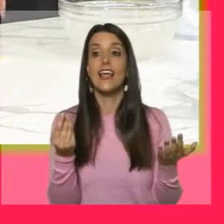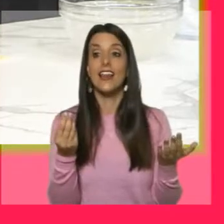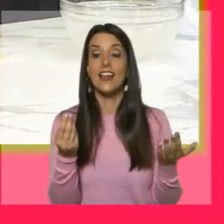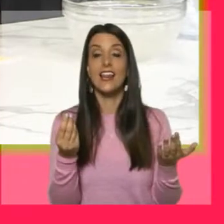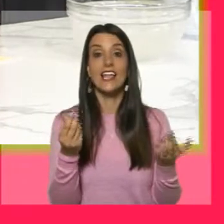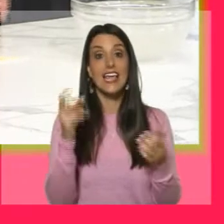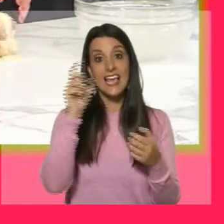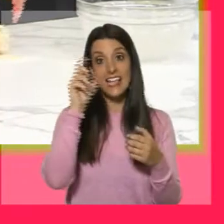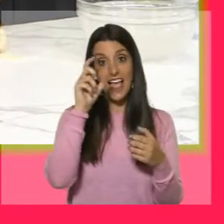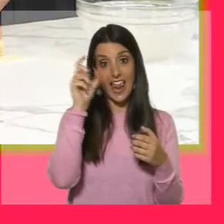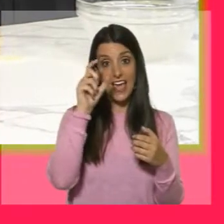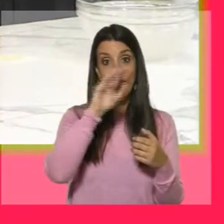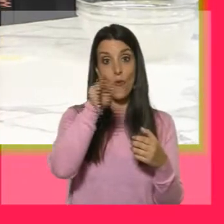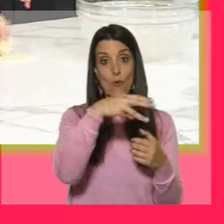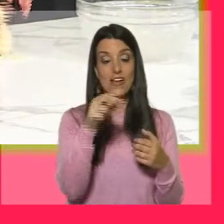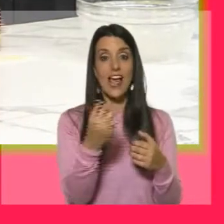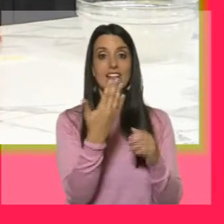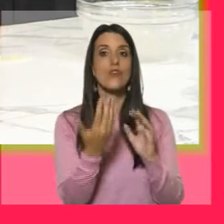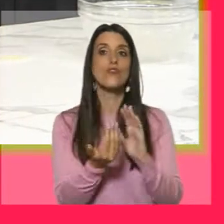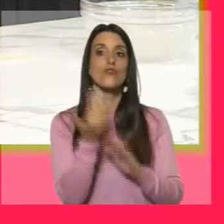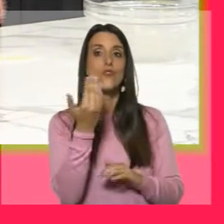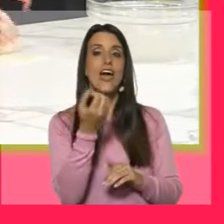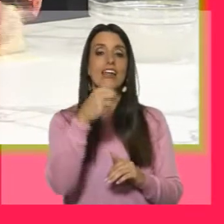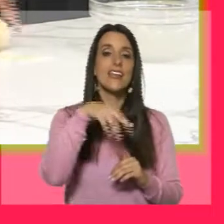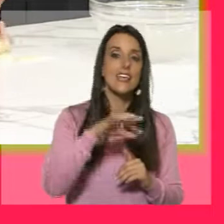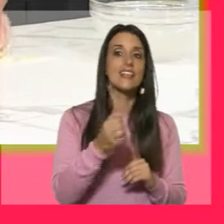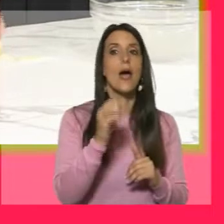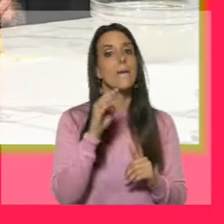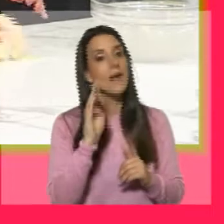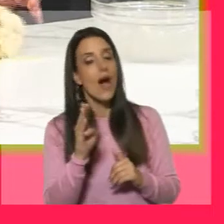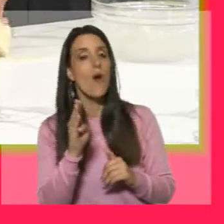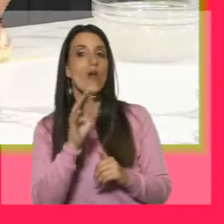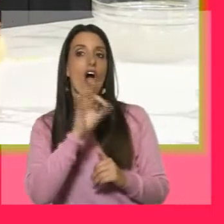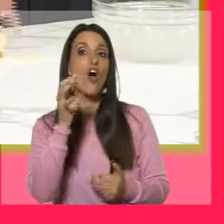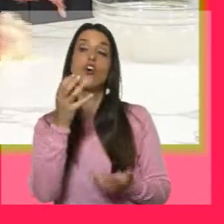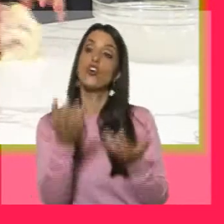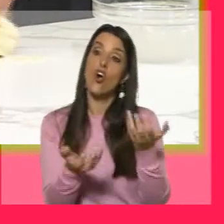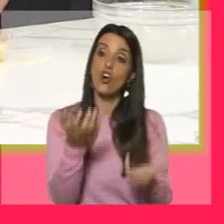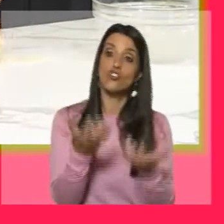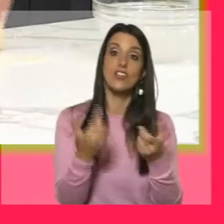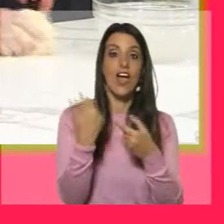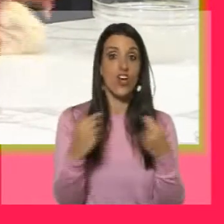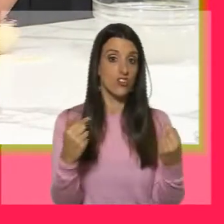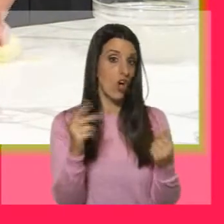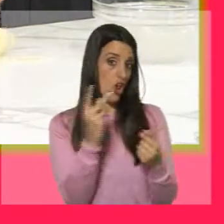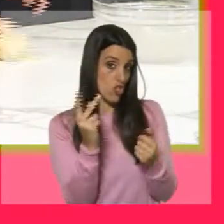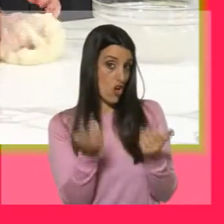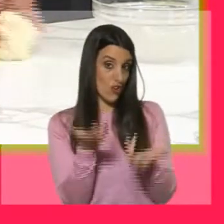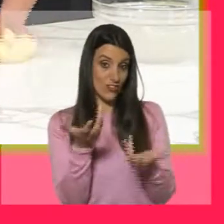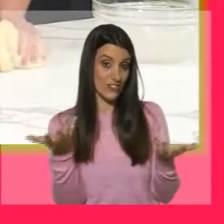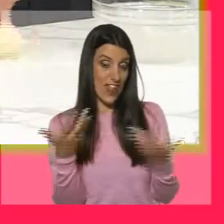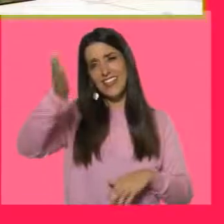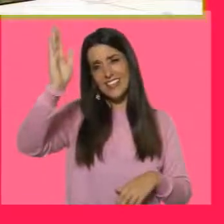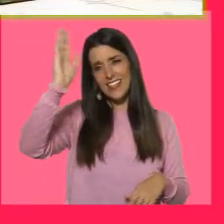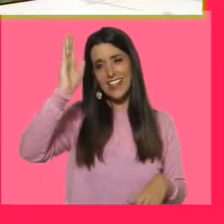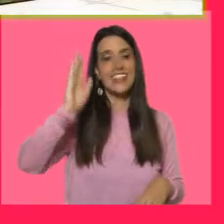en el Instagram de los medios públicos ponen Anita y Paula, o Anita y Emi cocinaron. Ahí va, yo estoy ahí. Yo tengo la